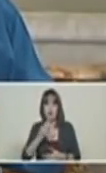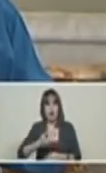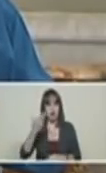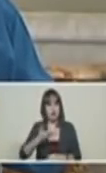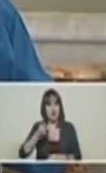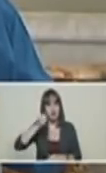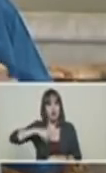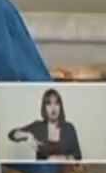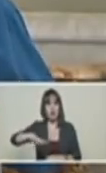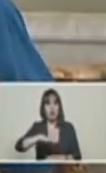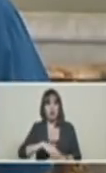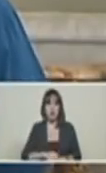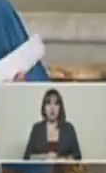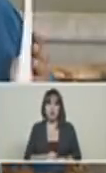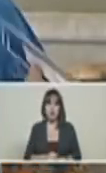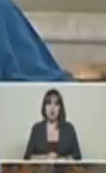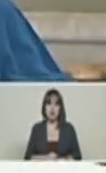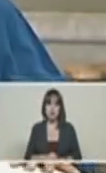que